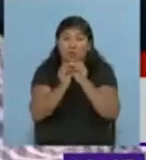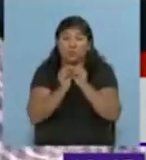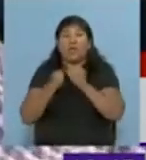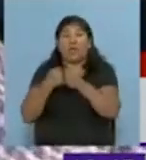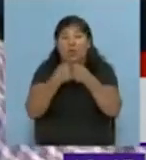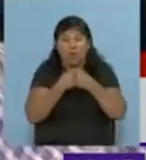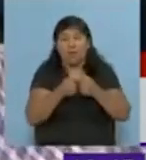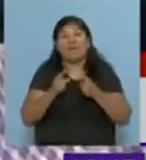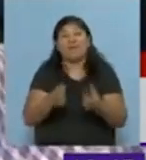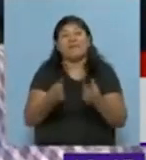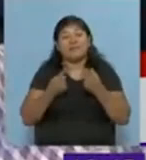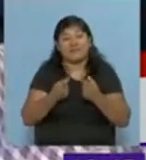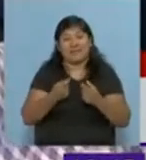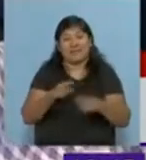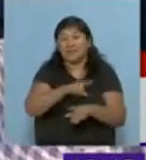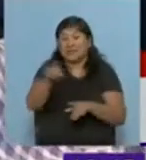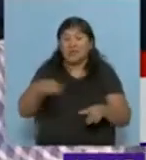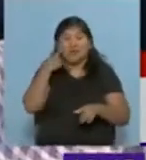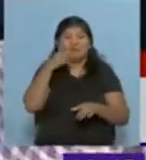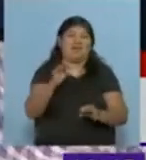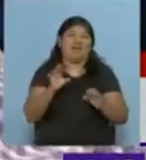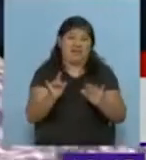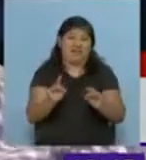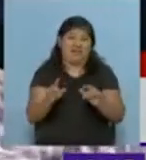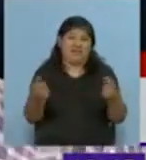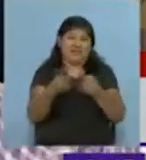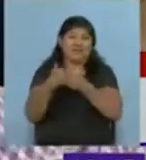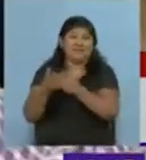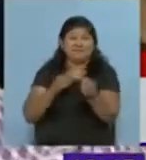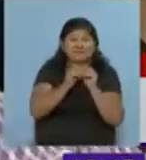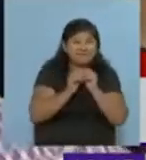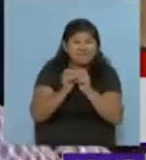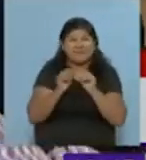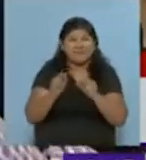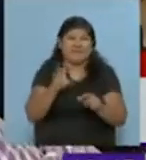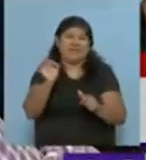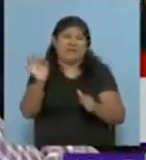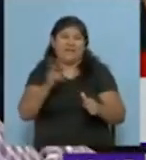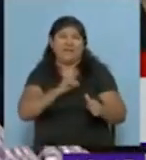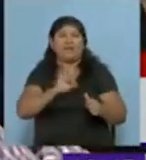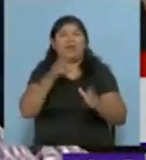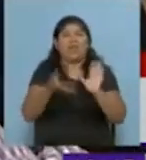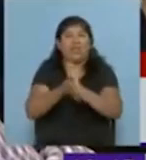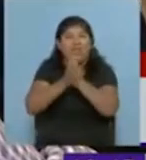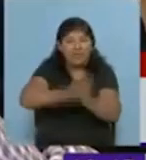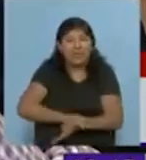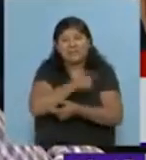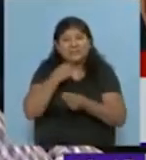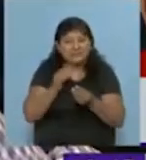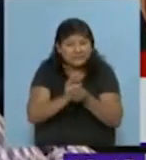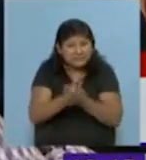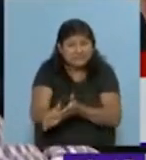porque sabemos que de las apreciaciones de cada uno, sabemos que el dinero no alcanza, que se ha perdido el